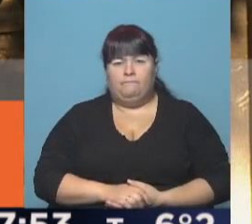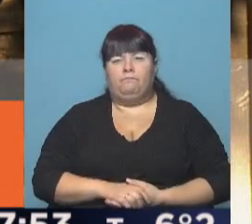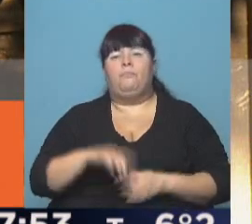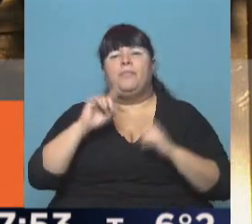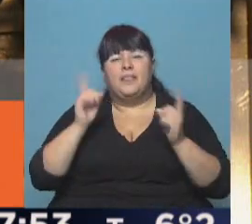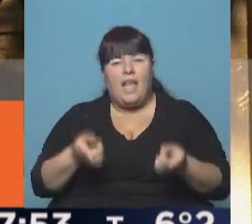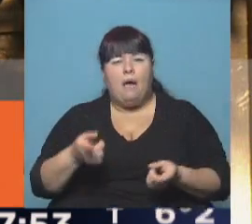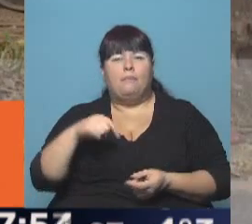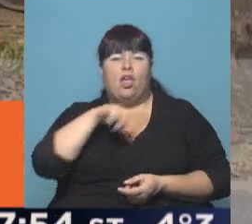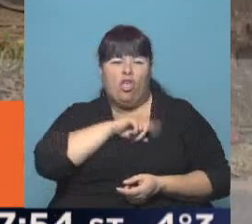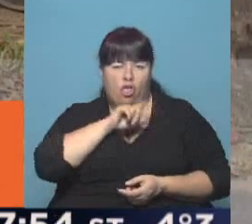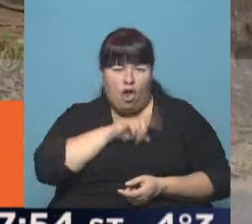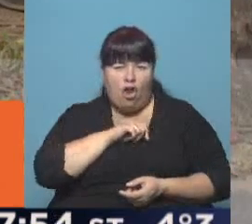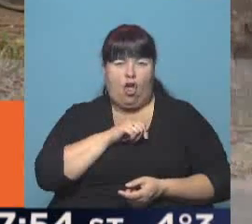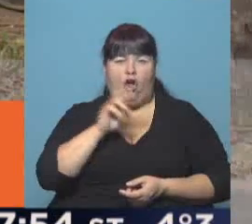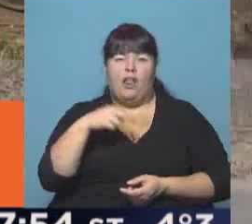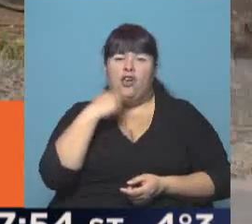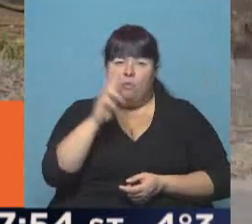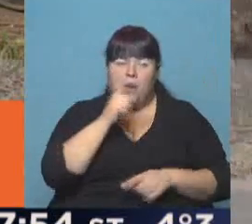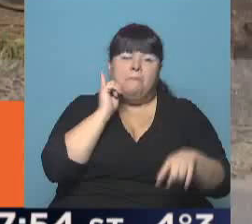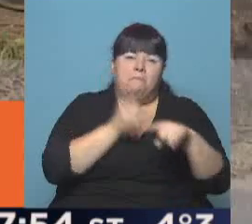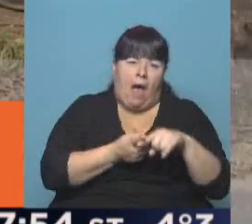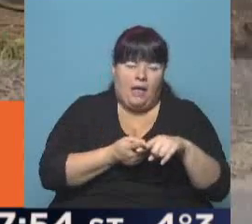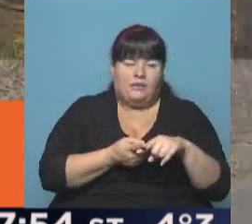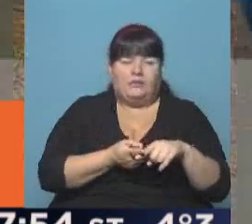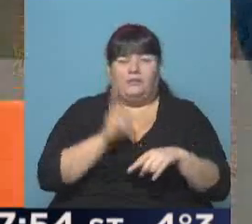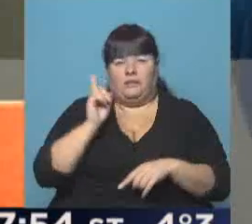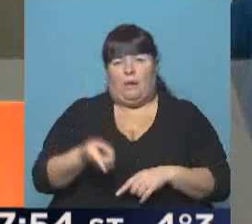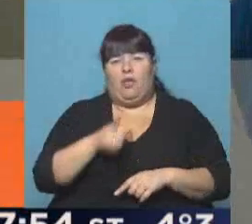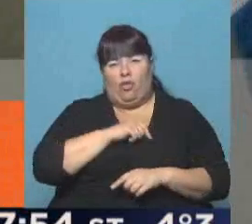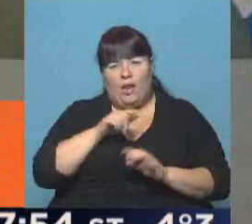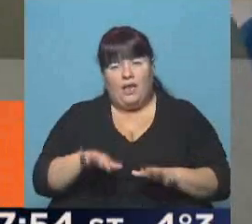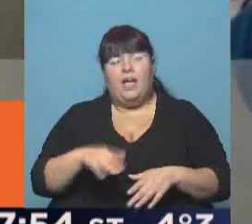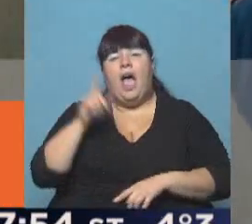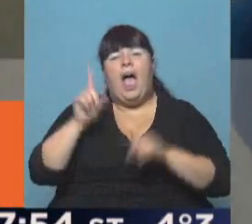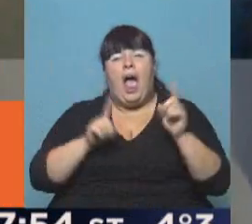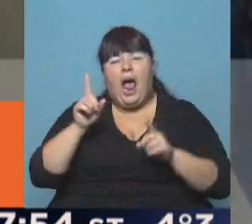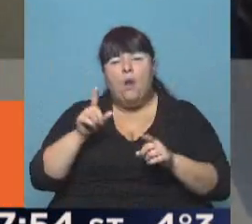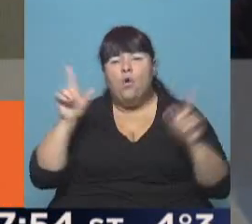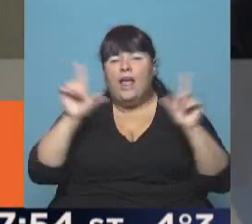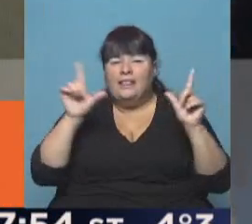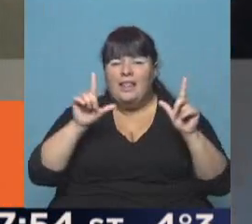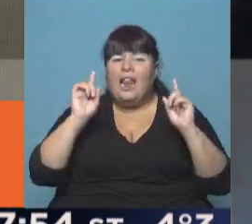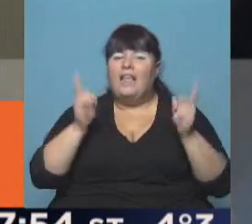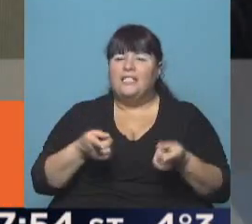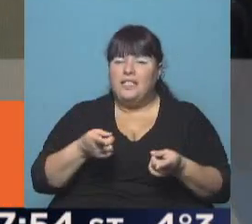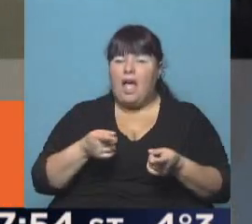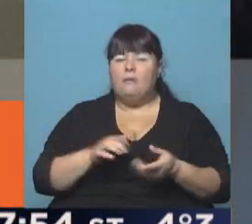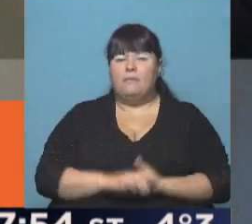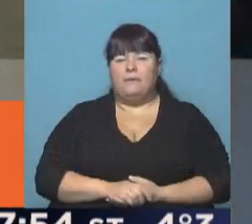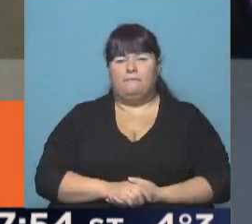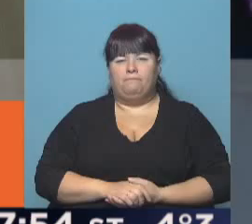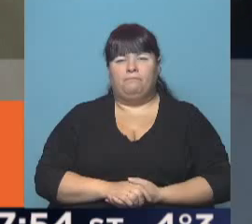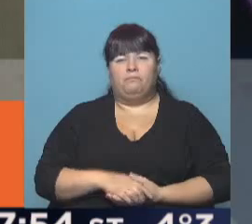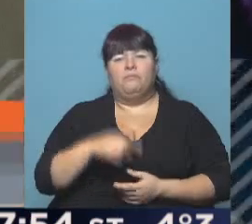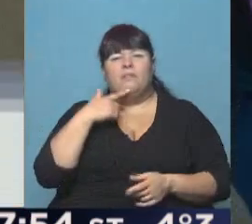Además del dolor, obviamente, por la pérdida, más le duele. Sí, es que hay algunos canales que también me